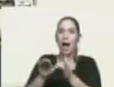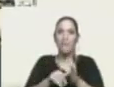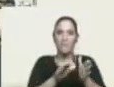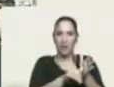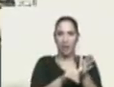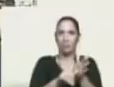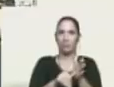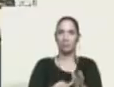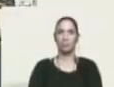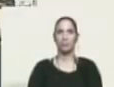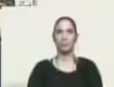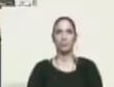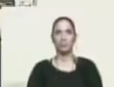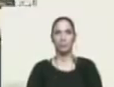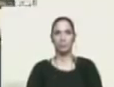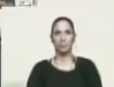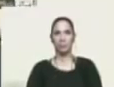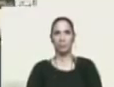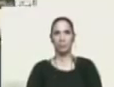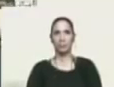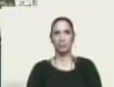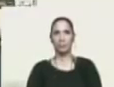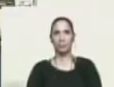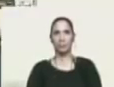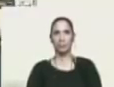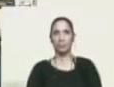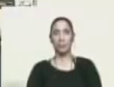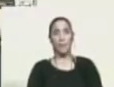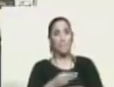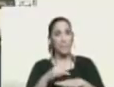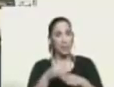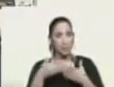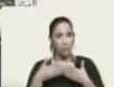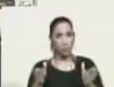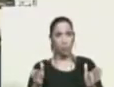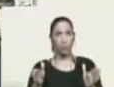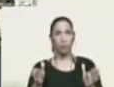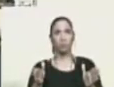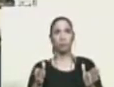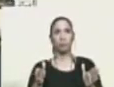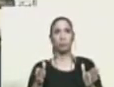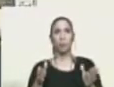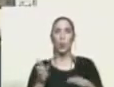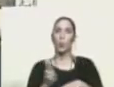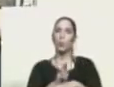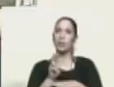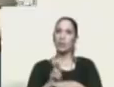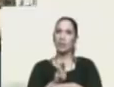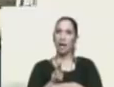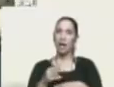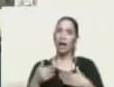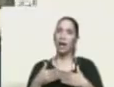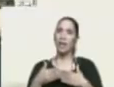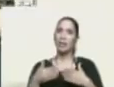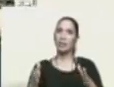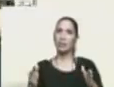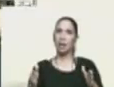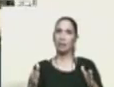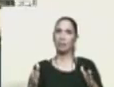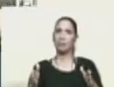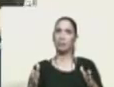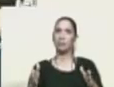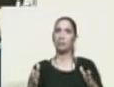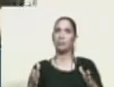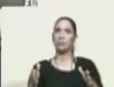delincuencia organizada. Un ministerio público que fue utilizado para garantizar, a través de las vías